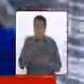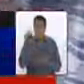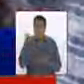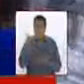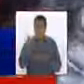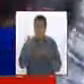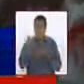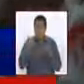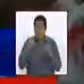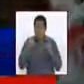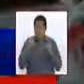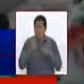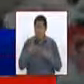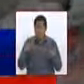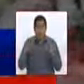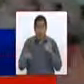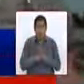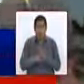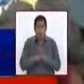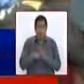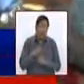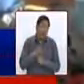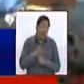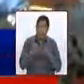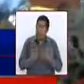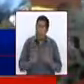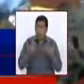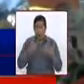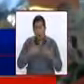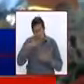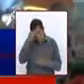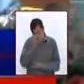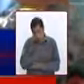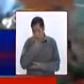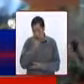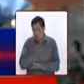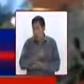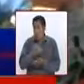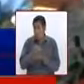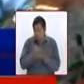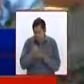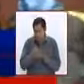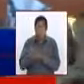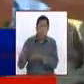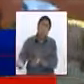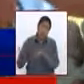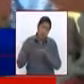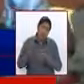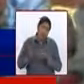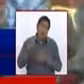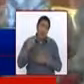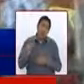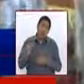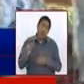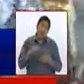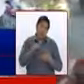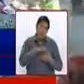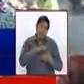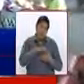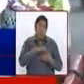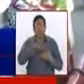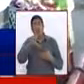antes era contrabandista también, he trabajado, ¿para qué voy a decir? Ahora mis hijos se trabajan así con pólizas, se traen, pero una miseria también se ganó.